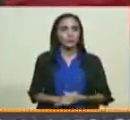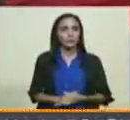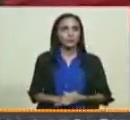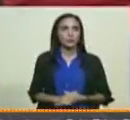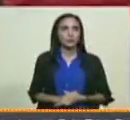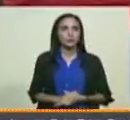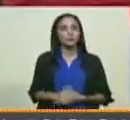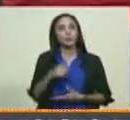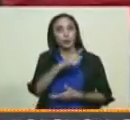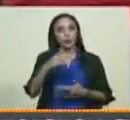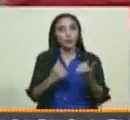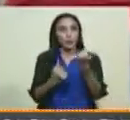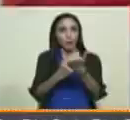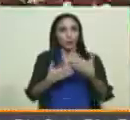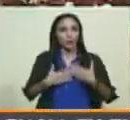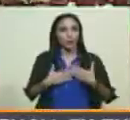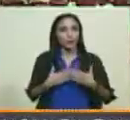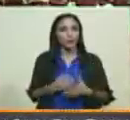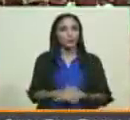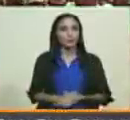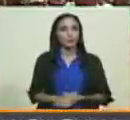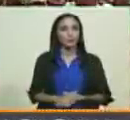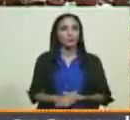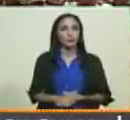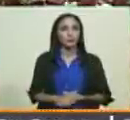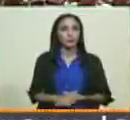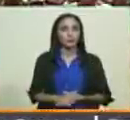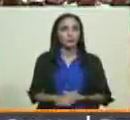Cuento con ustedes, hombres del Zulia.